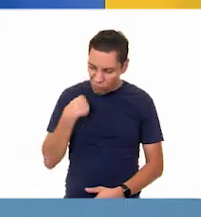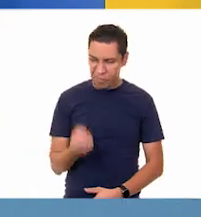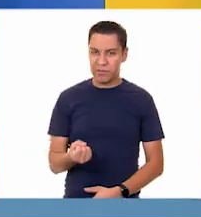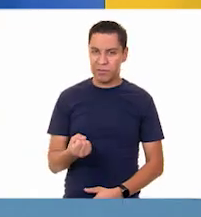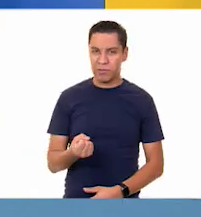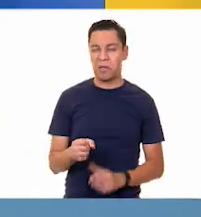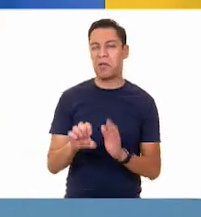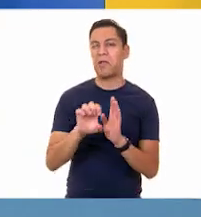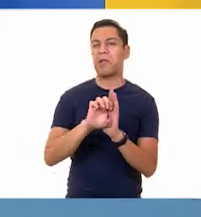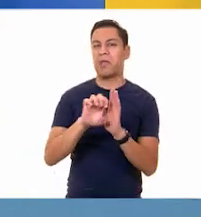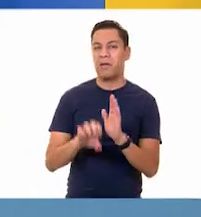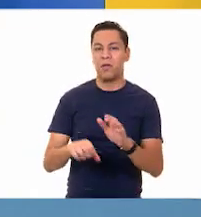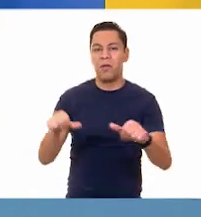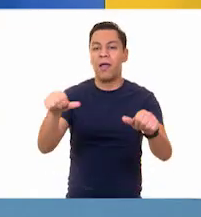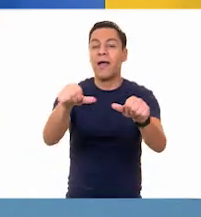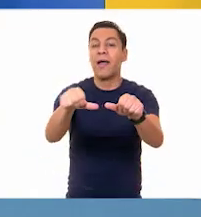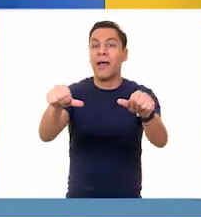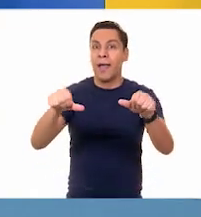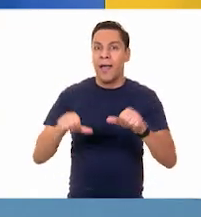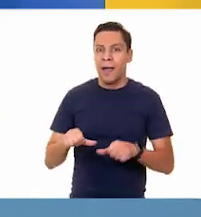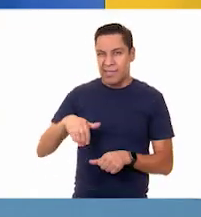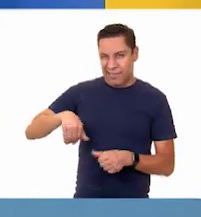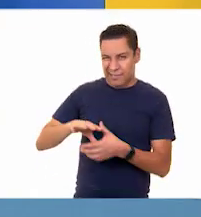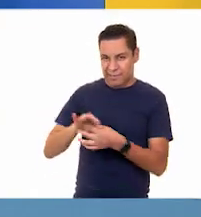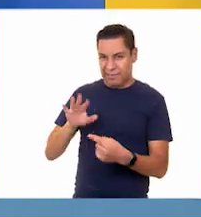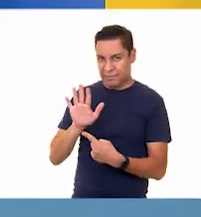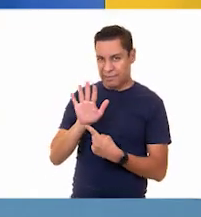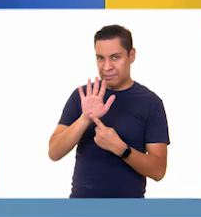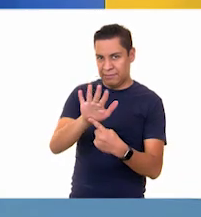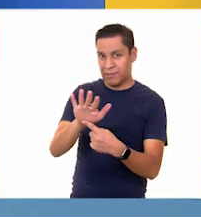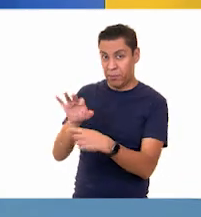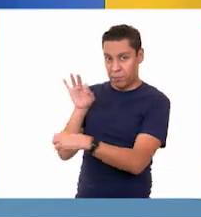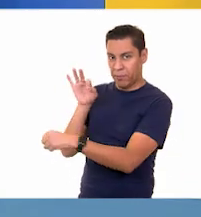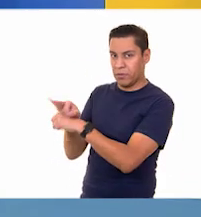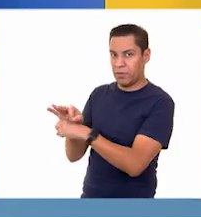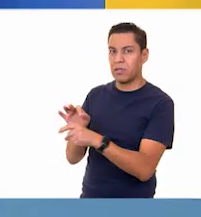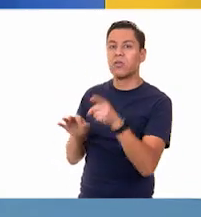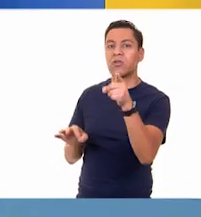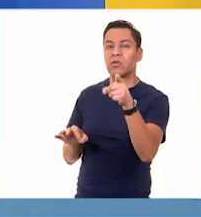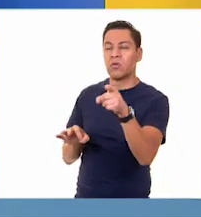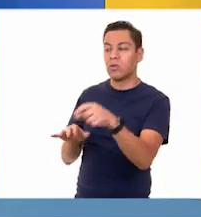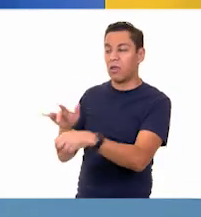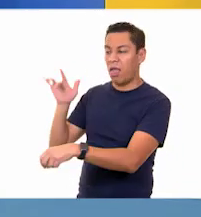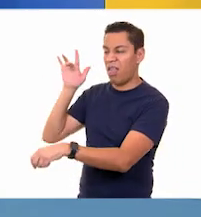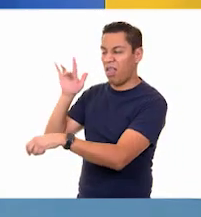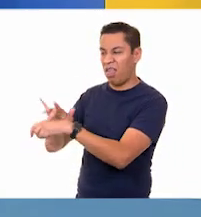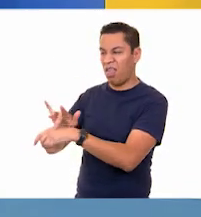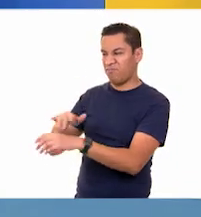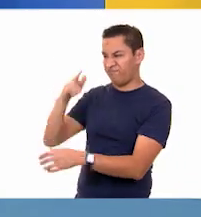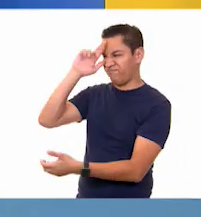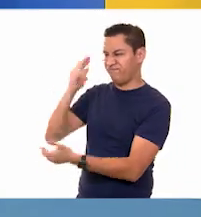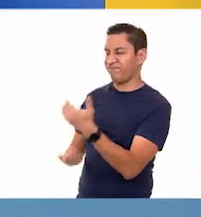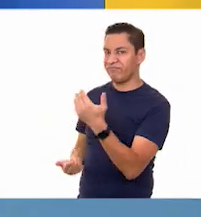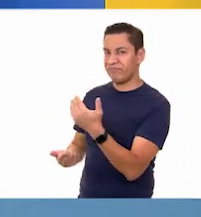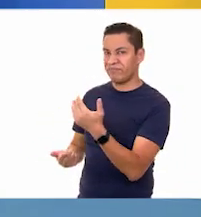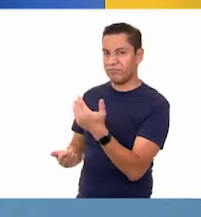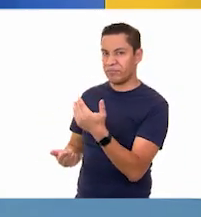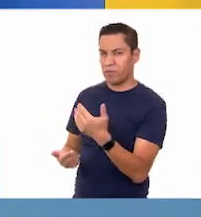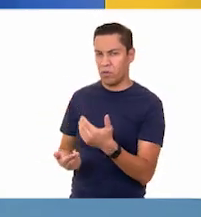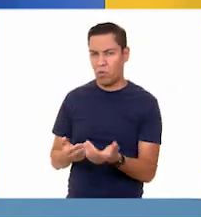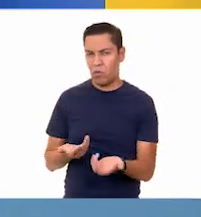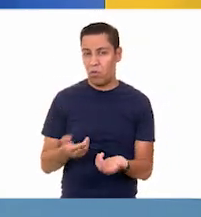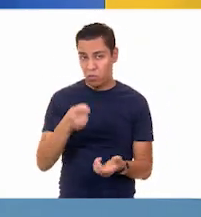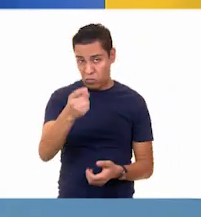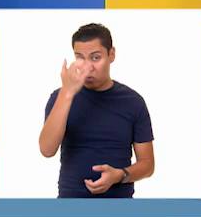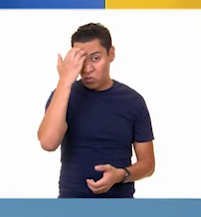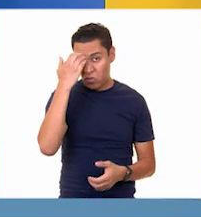lo podemos ver en las áreas naturales protegidas, así que les invito a pensar, ¿qué áreas naturales protegidas conocen? ¿Existe